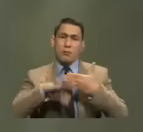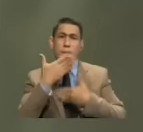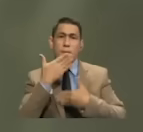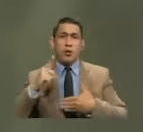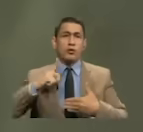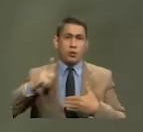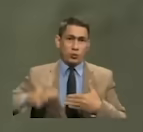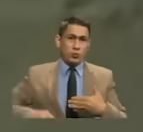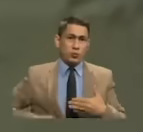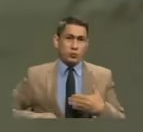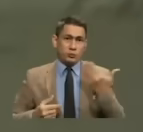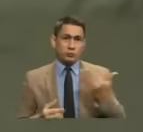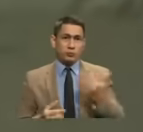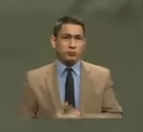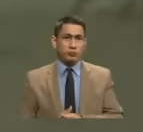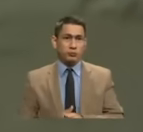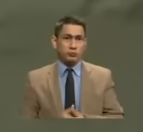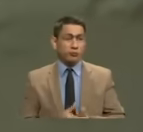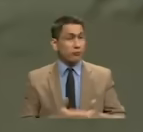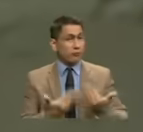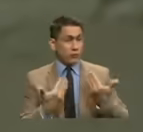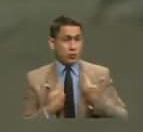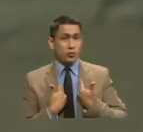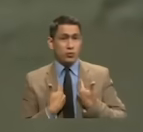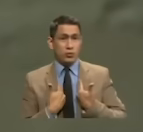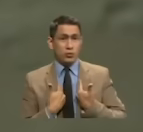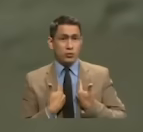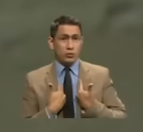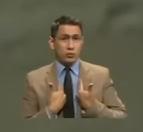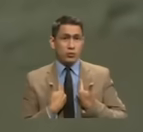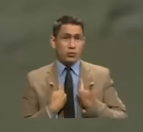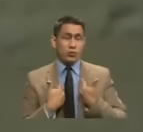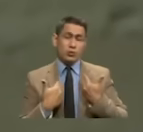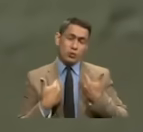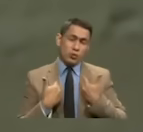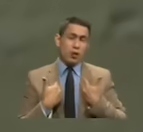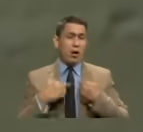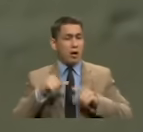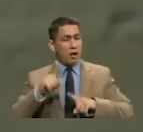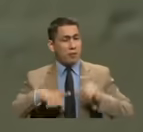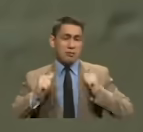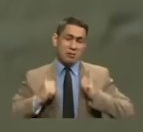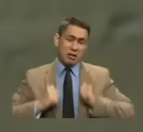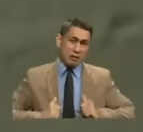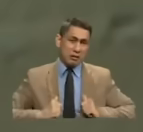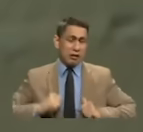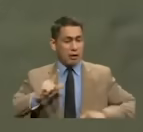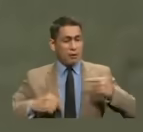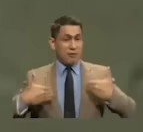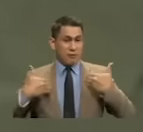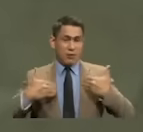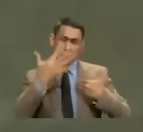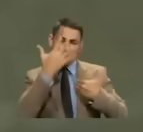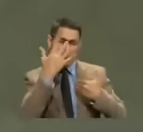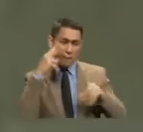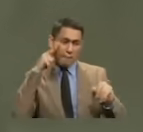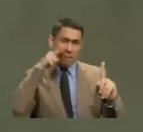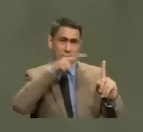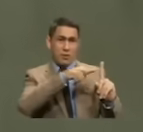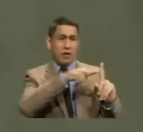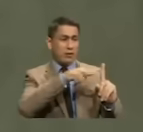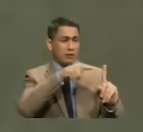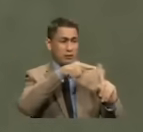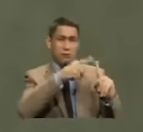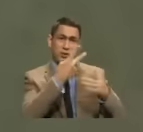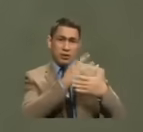está respirando así. Y yo lo cojo y yo lo veo que se comienza a poner negrito y se desmaya, se queda. Lo hemos llorado y